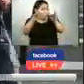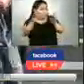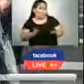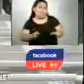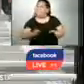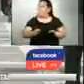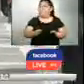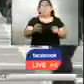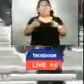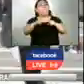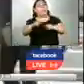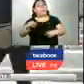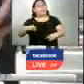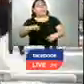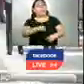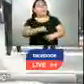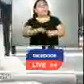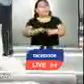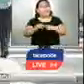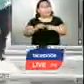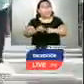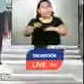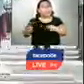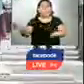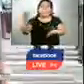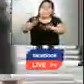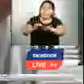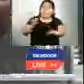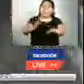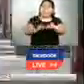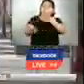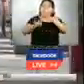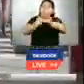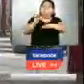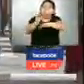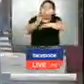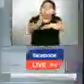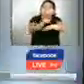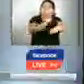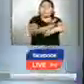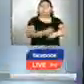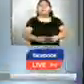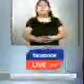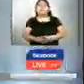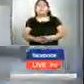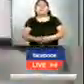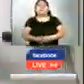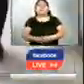presencia, médicos especialistas reiteran algunas recomendaciones a la población.